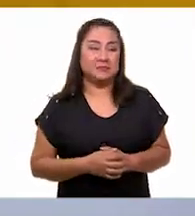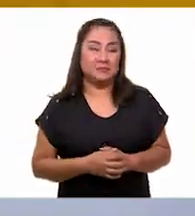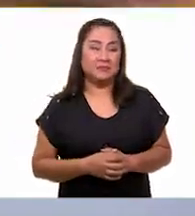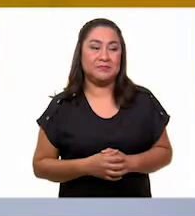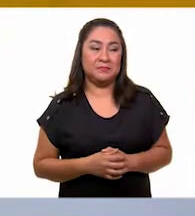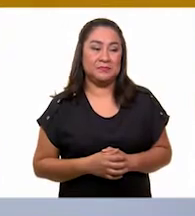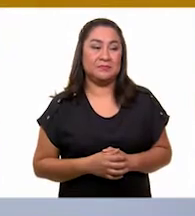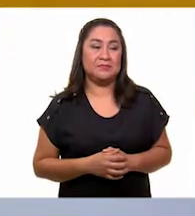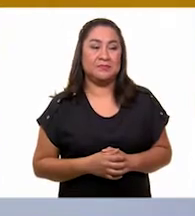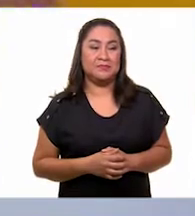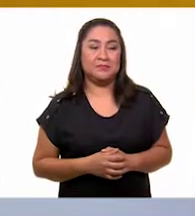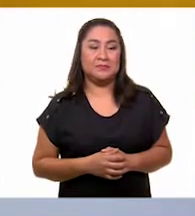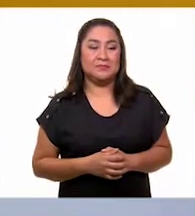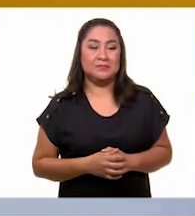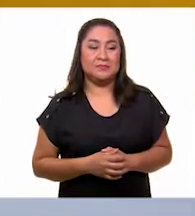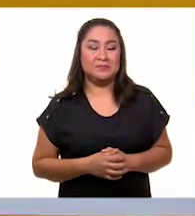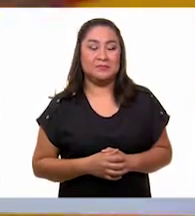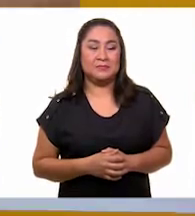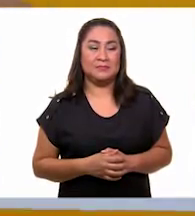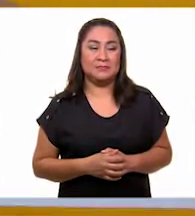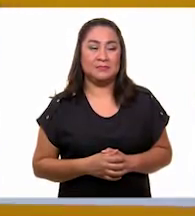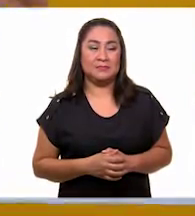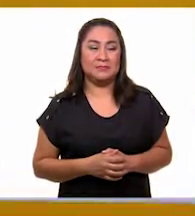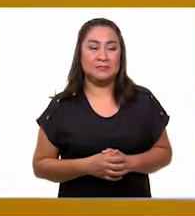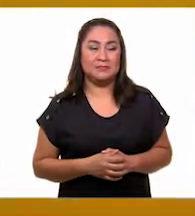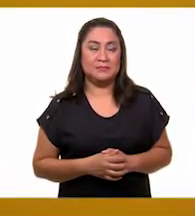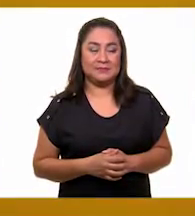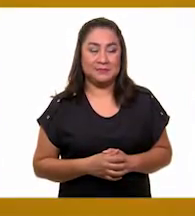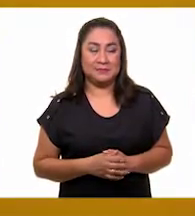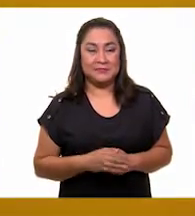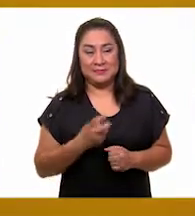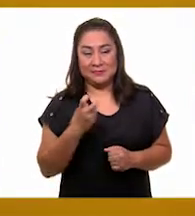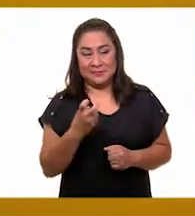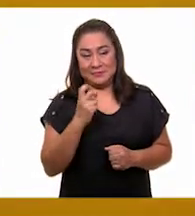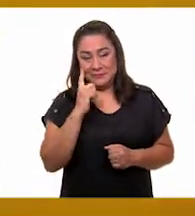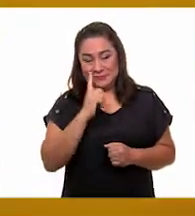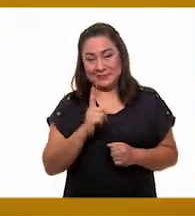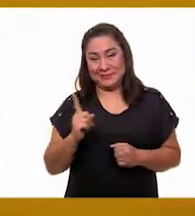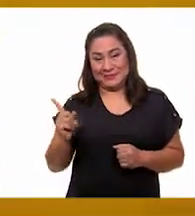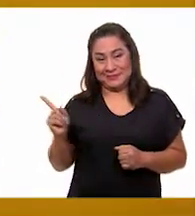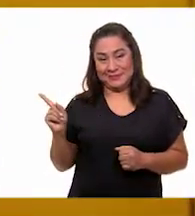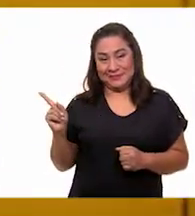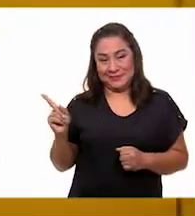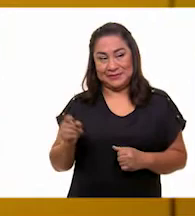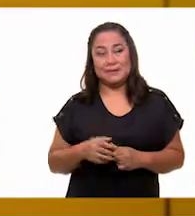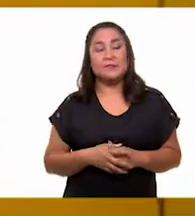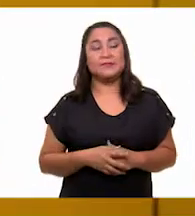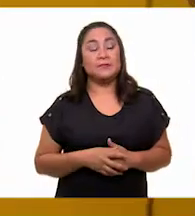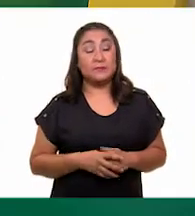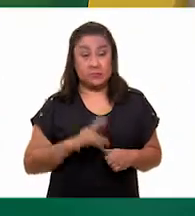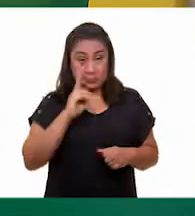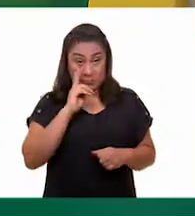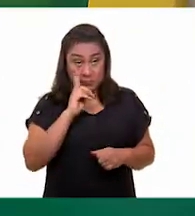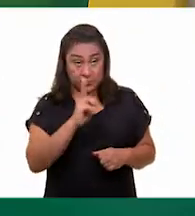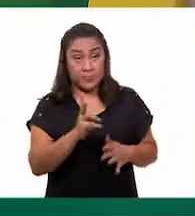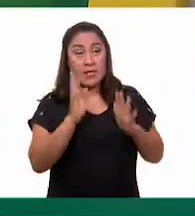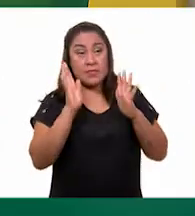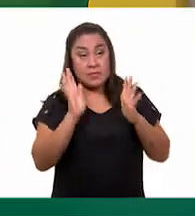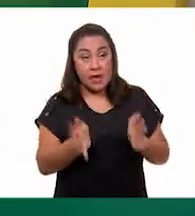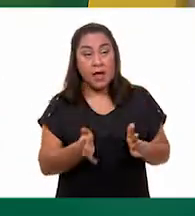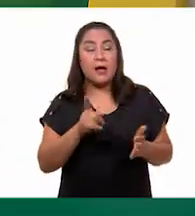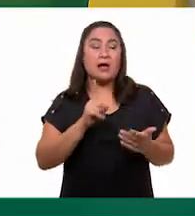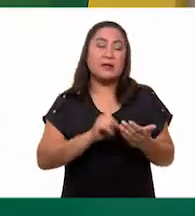faltó un poquito. Aquí tenemos el otro que corresponde a este recipiente. De acuerdo. Ahora, ya tenemos cada